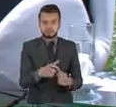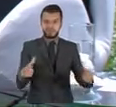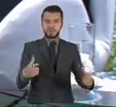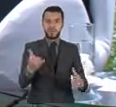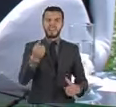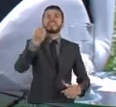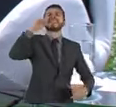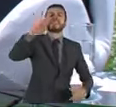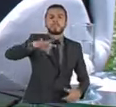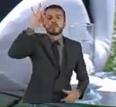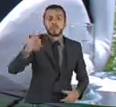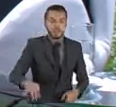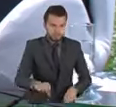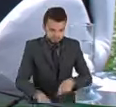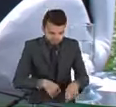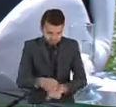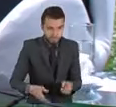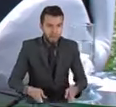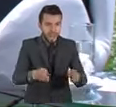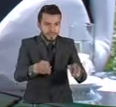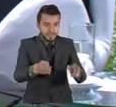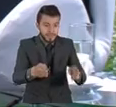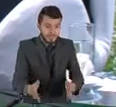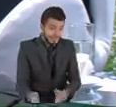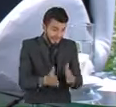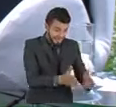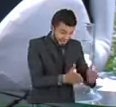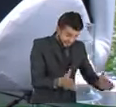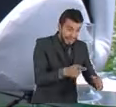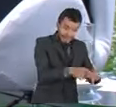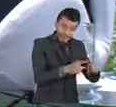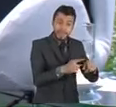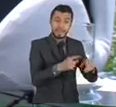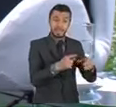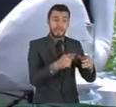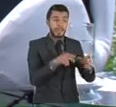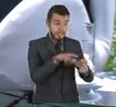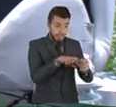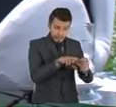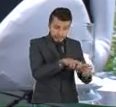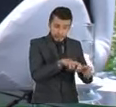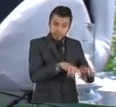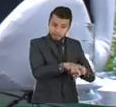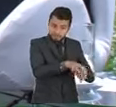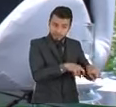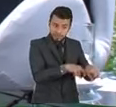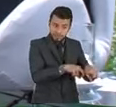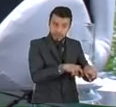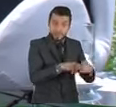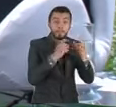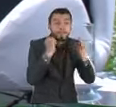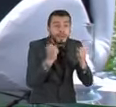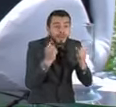creciendo. El transporte público, pero limpio. Sin diésel ni gasolina, limpio.